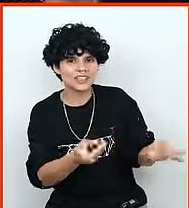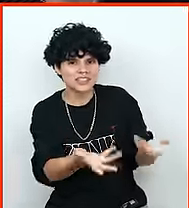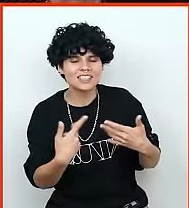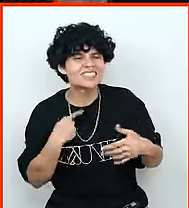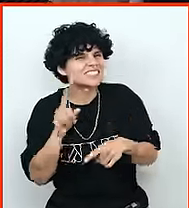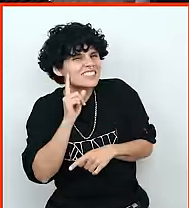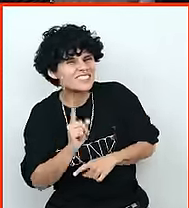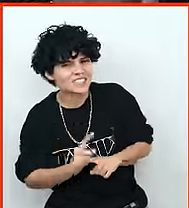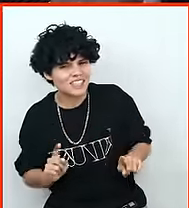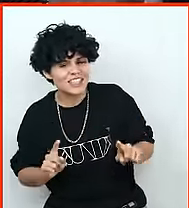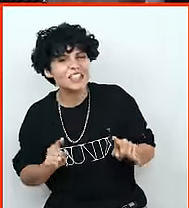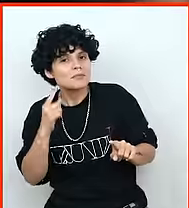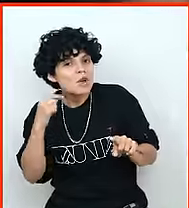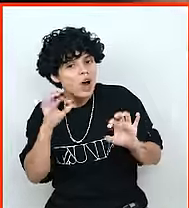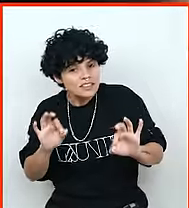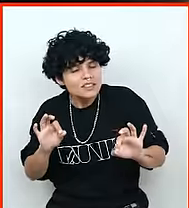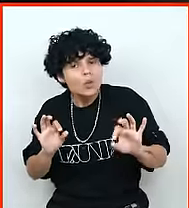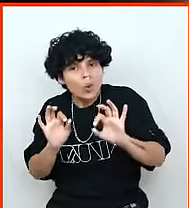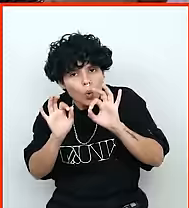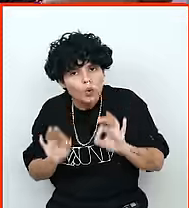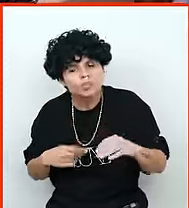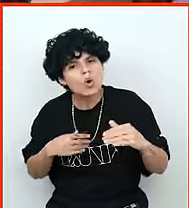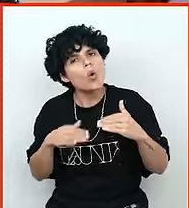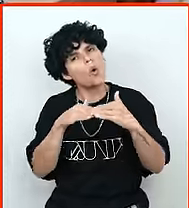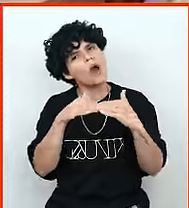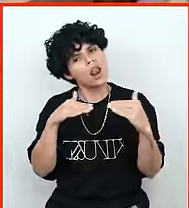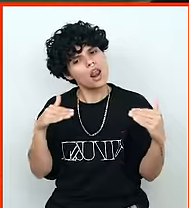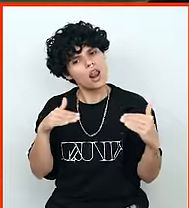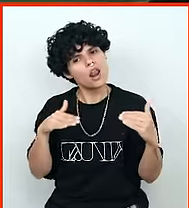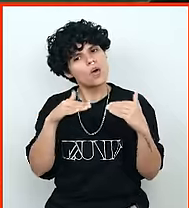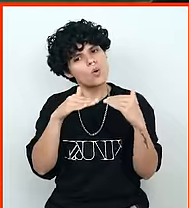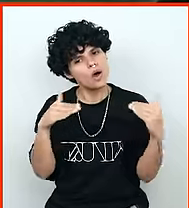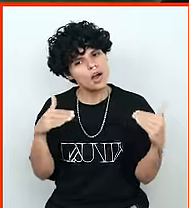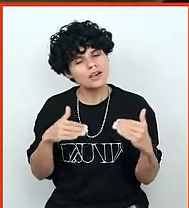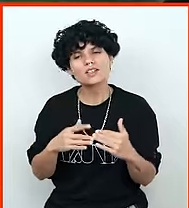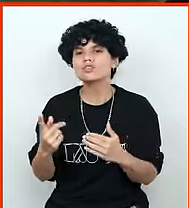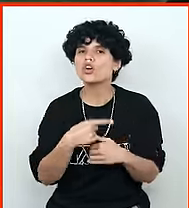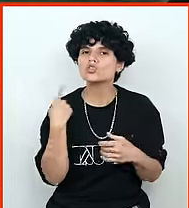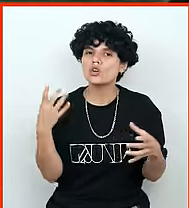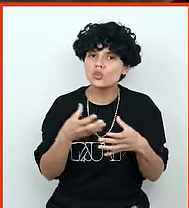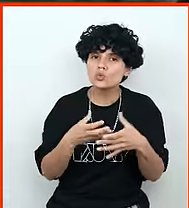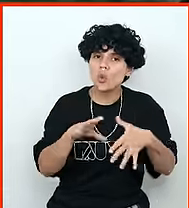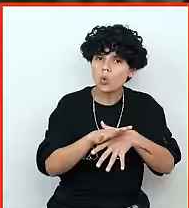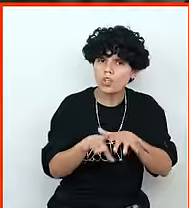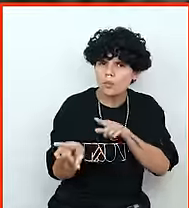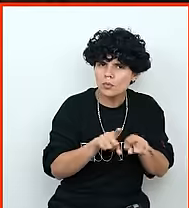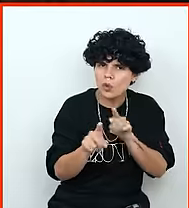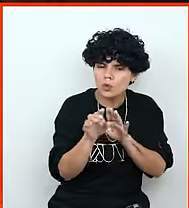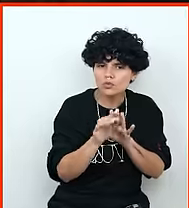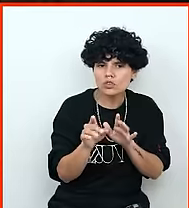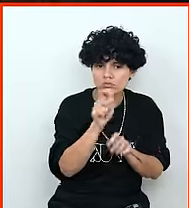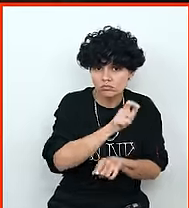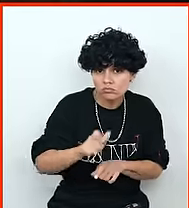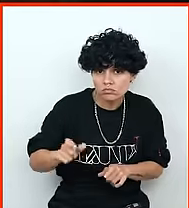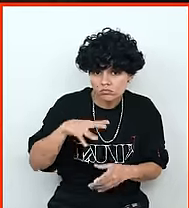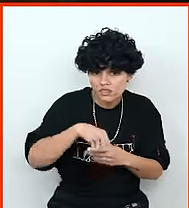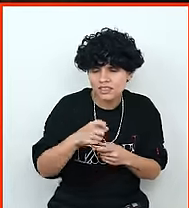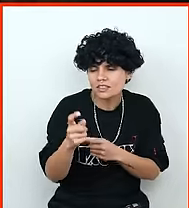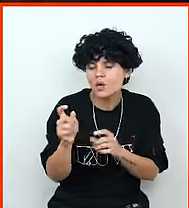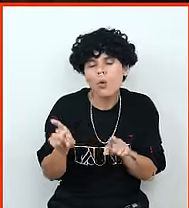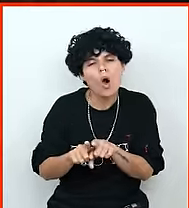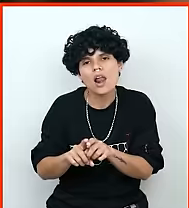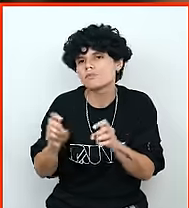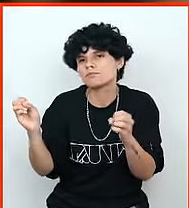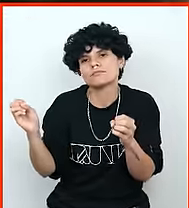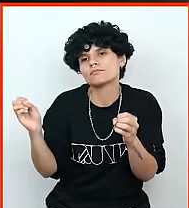Entonces como que en ese tema puede que se haya dado un poco eso. Sí. Aquí creemos con los que hacemos la junta que es una pequeña obra